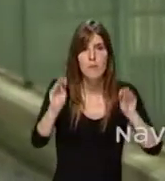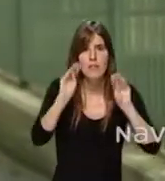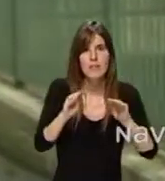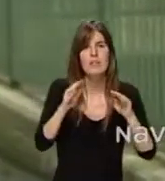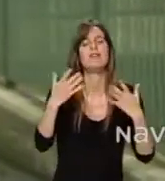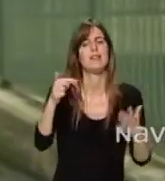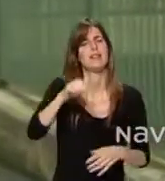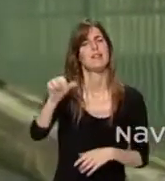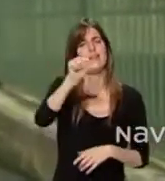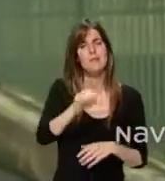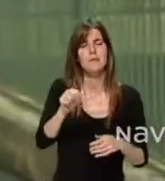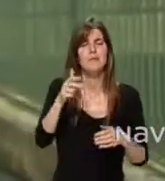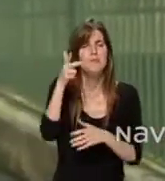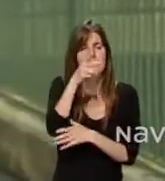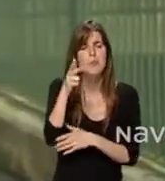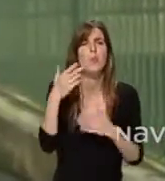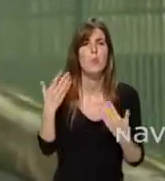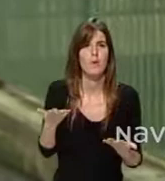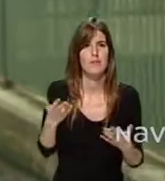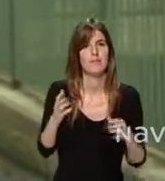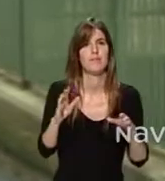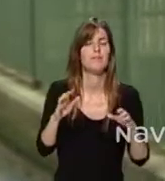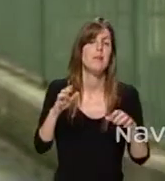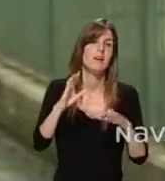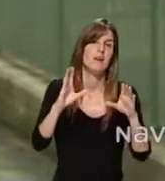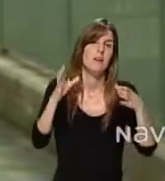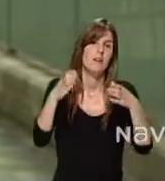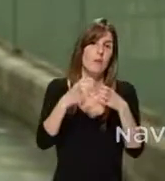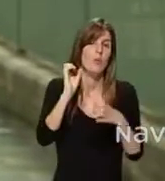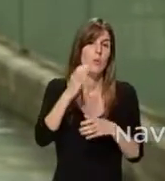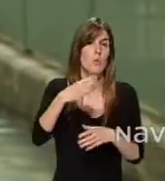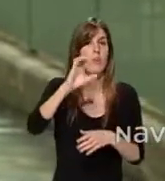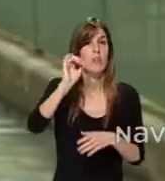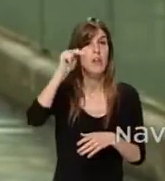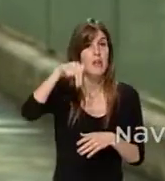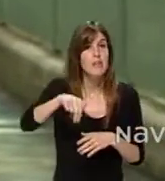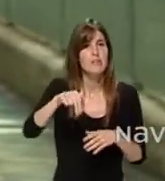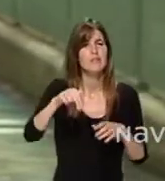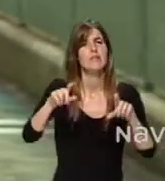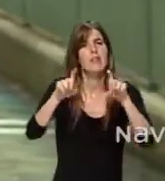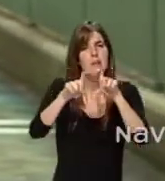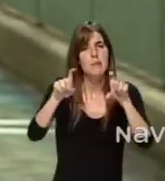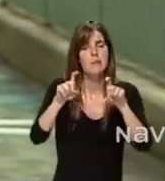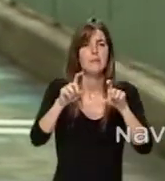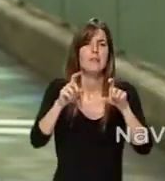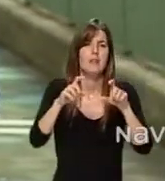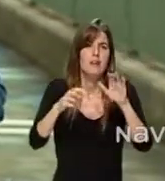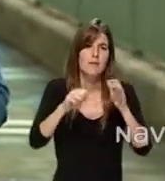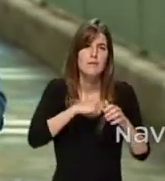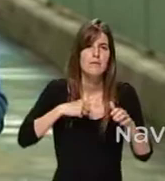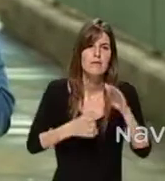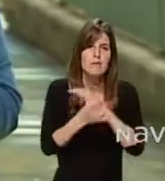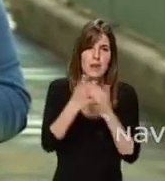esta semana queremos centrarnos en el vivero de autónomos que ha puesto en marcha CEIN, un espacio de trabajo cuyo objetivo